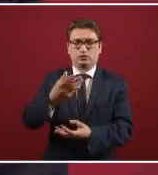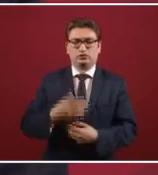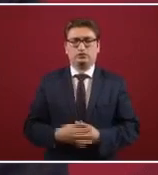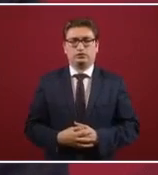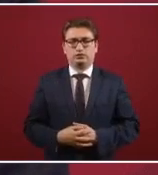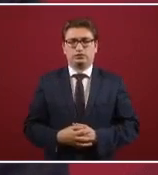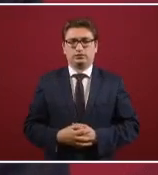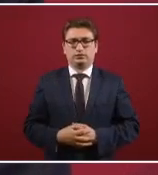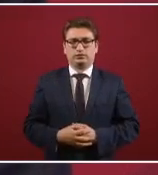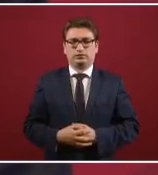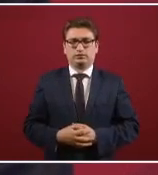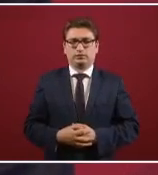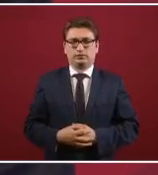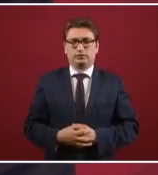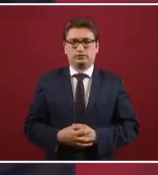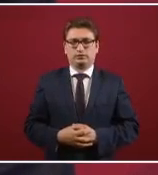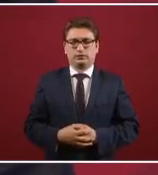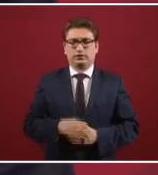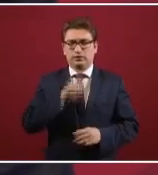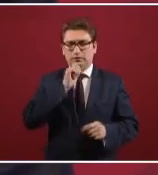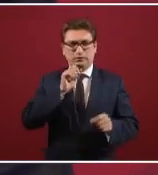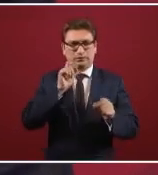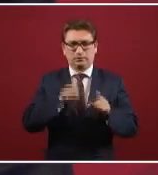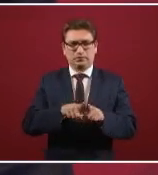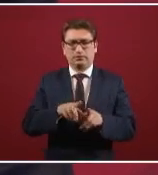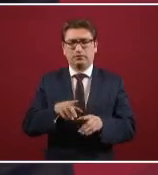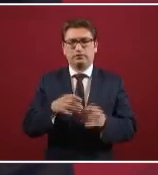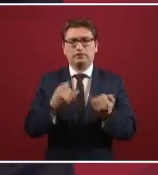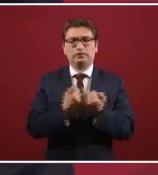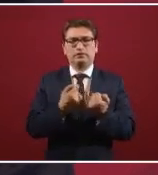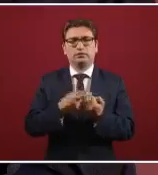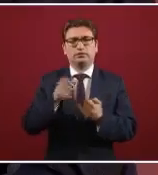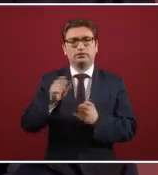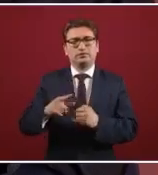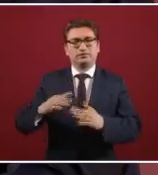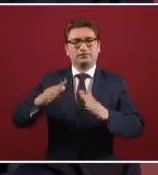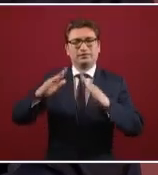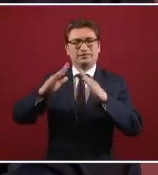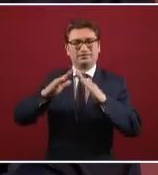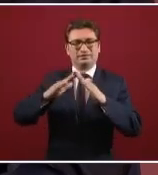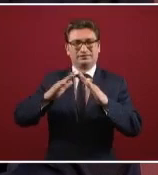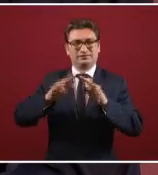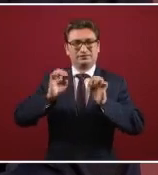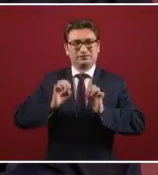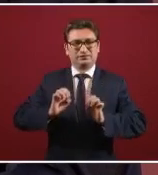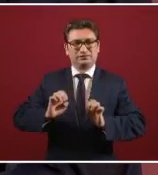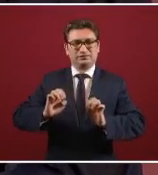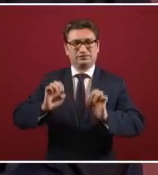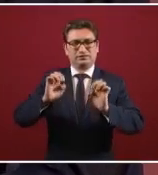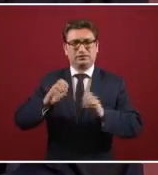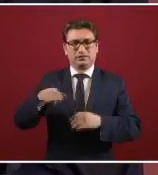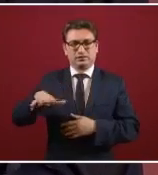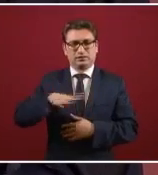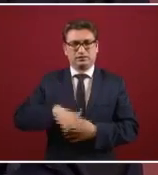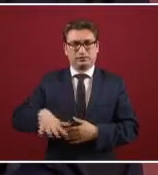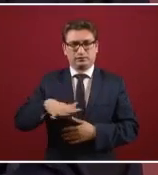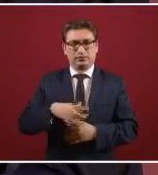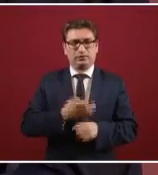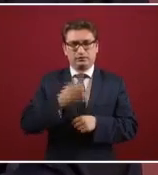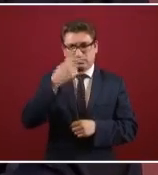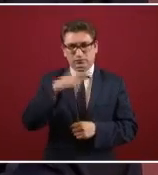y lo d la casa o el bien para el estado de